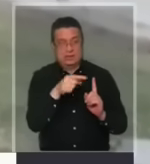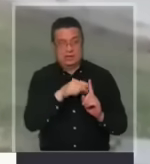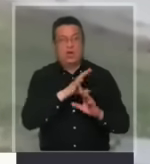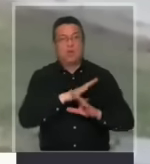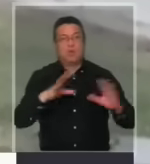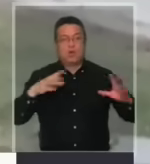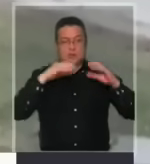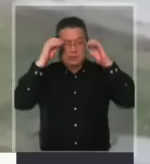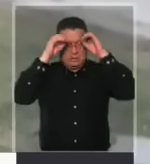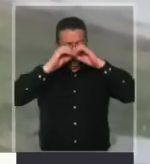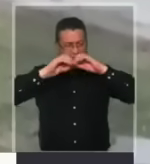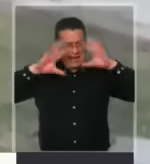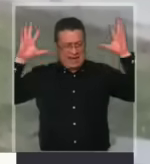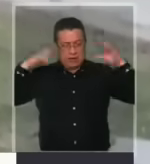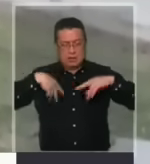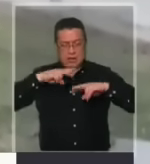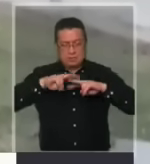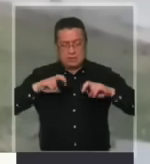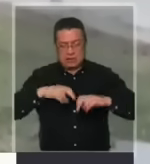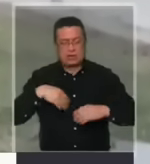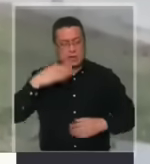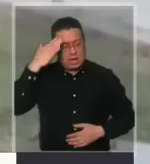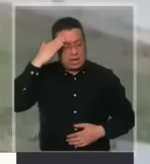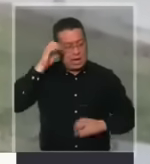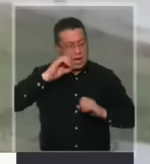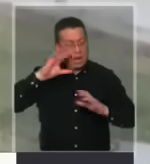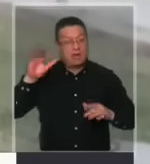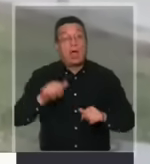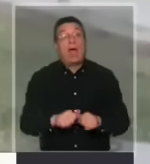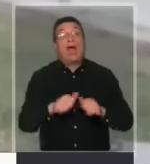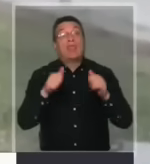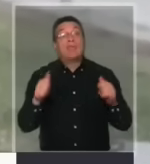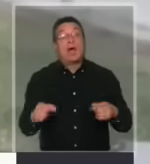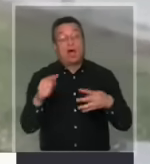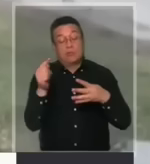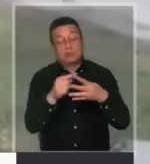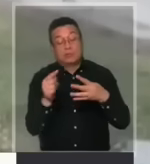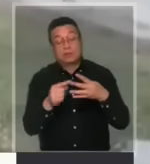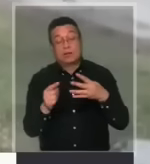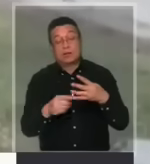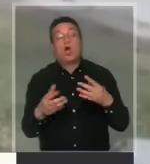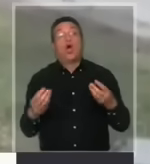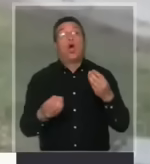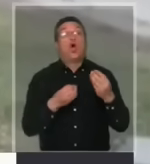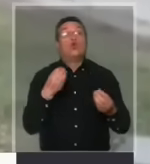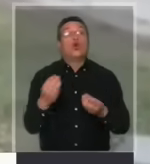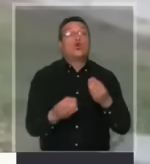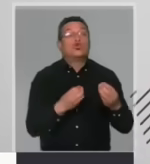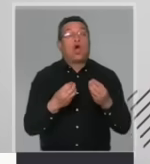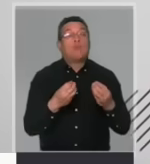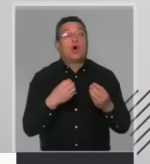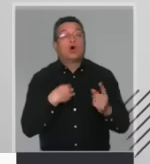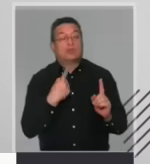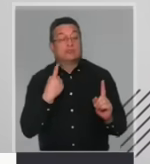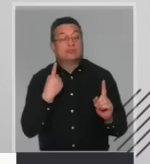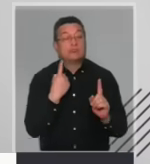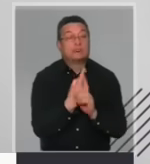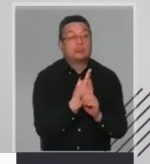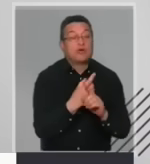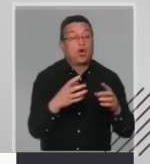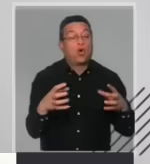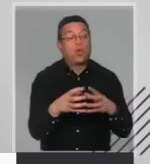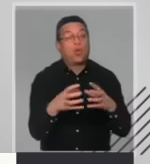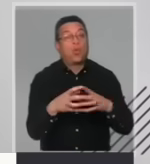muy claro de la investigación que se está llevando y además otras aristas, tales como el cómo enfrentar el grupo